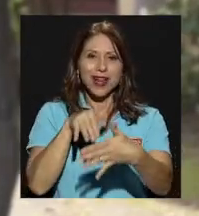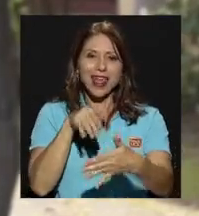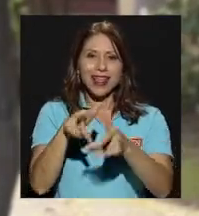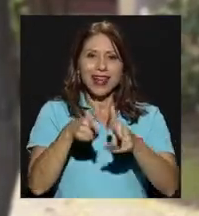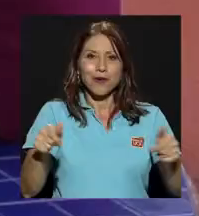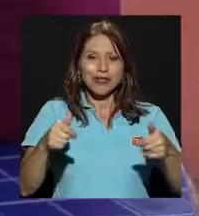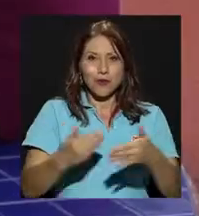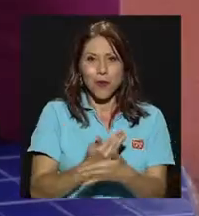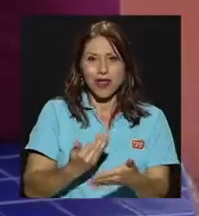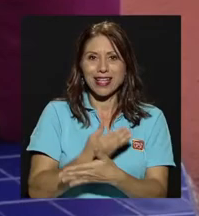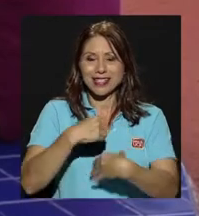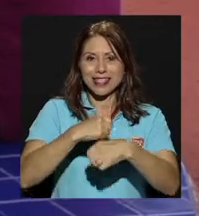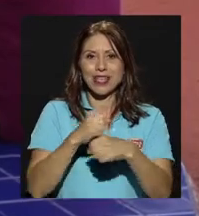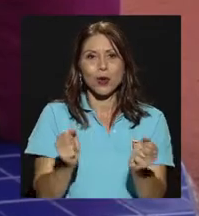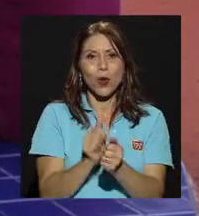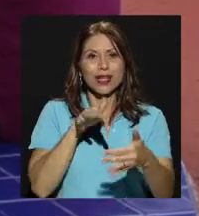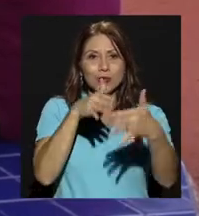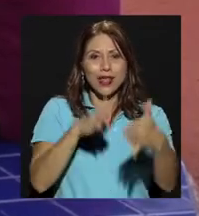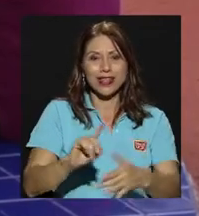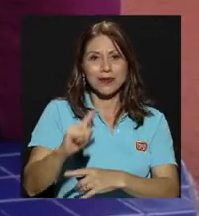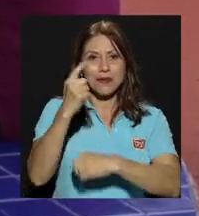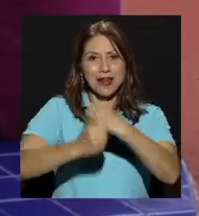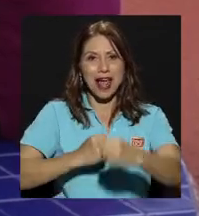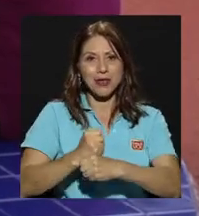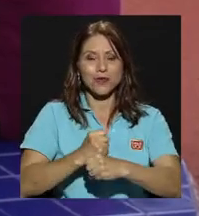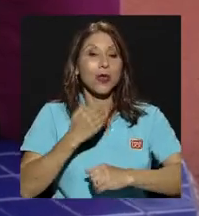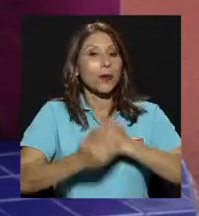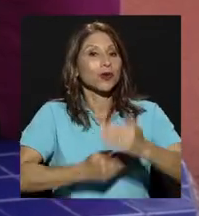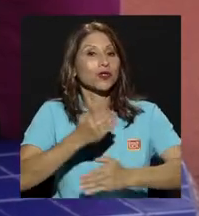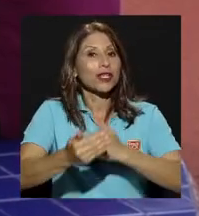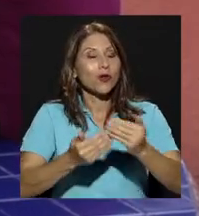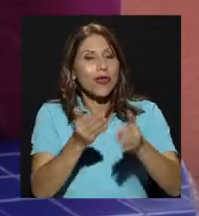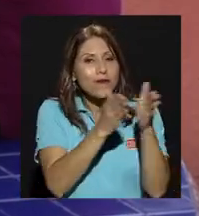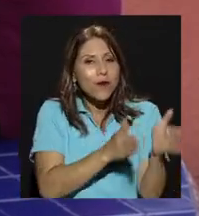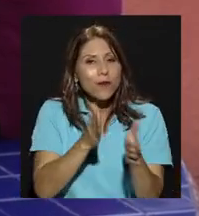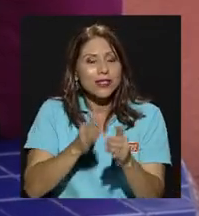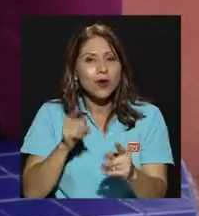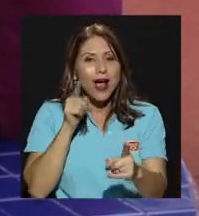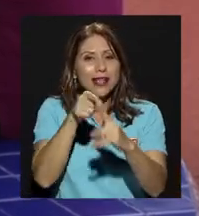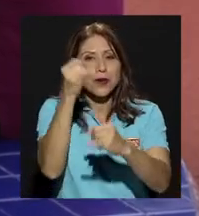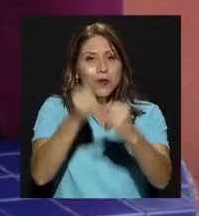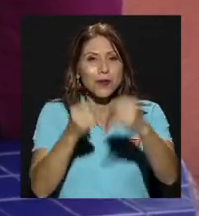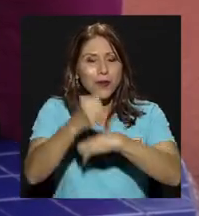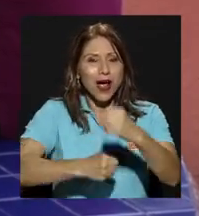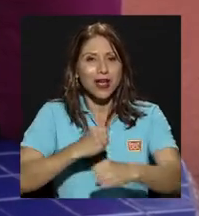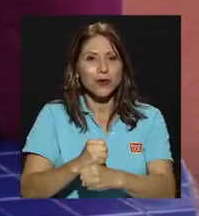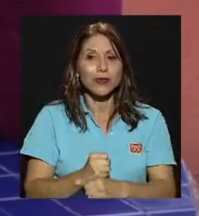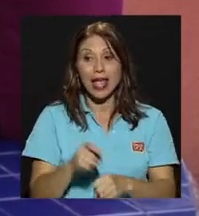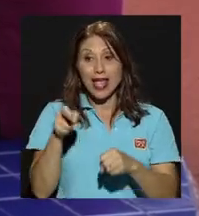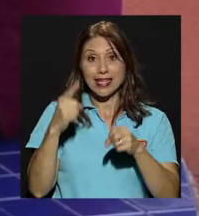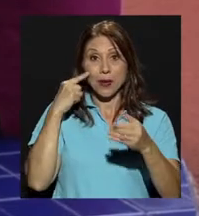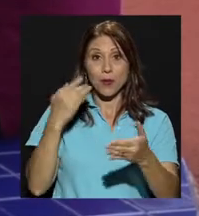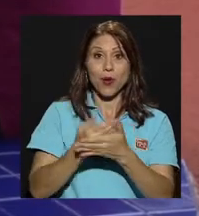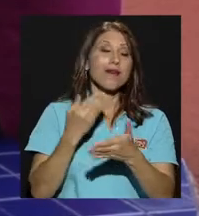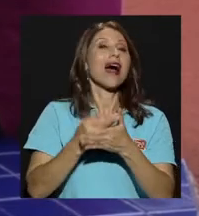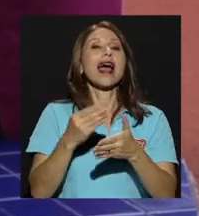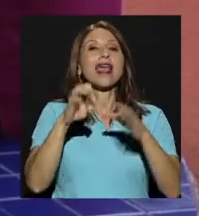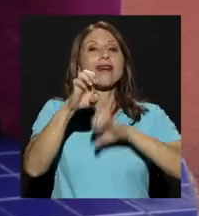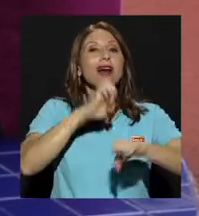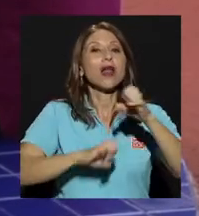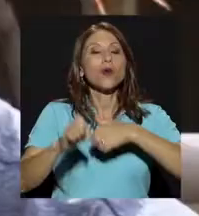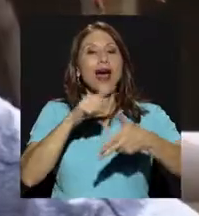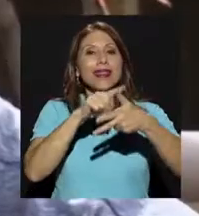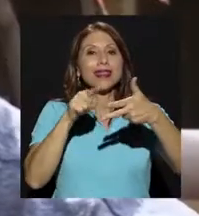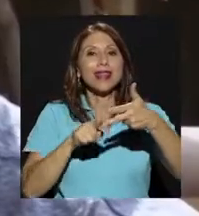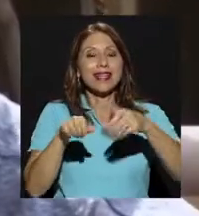está haciendo con los estudiantes desde primer año, el proceso de formación hasta último año. La prueba evalúa el dominio de inglés en tres